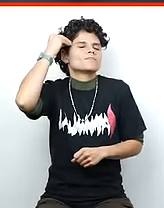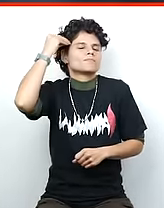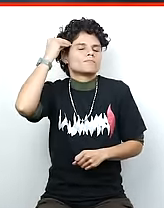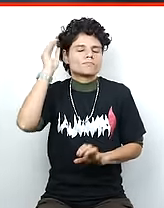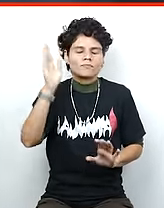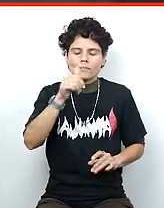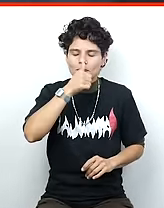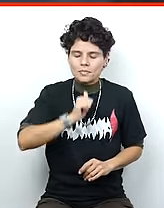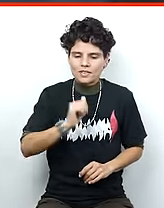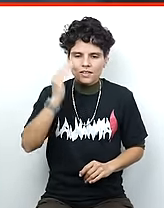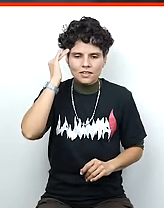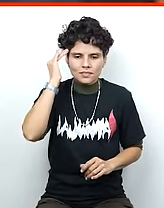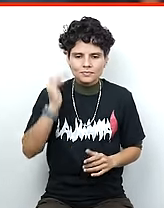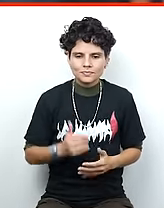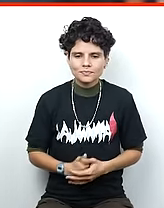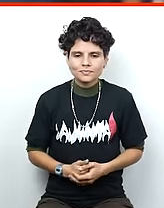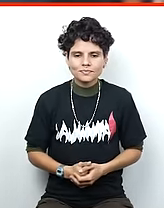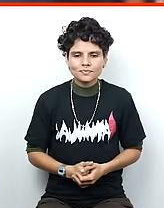ti.